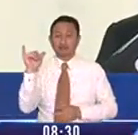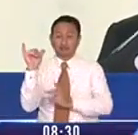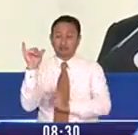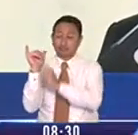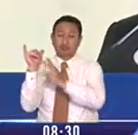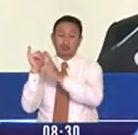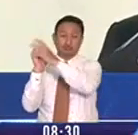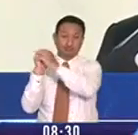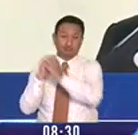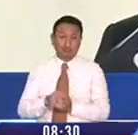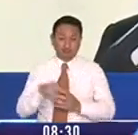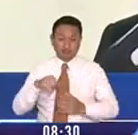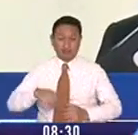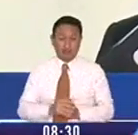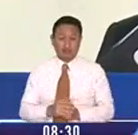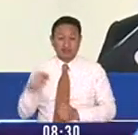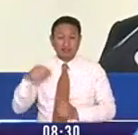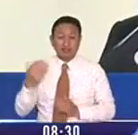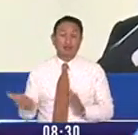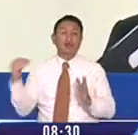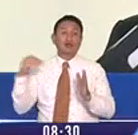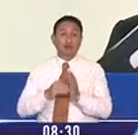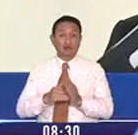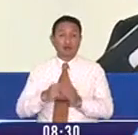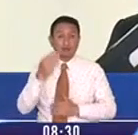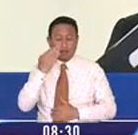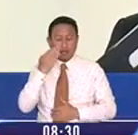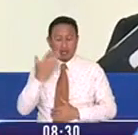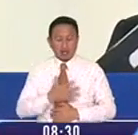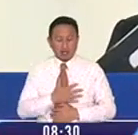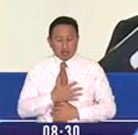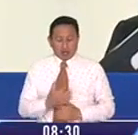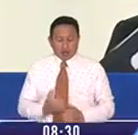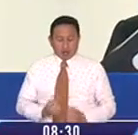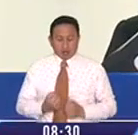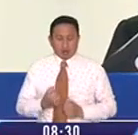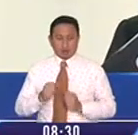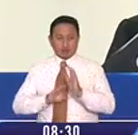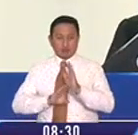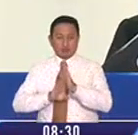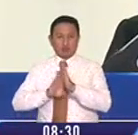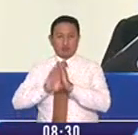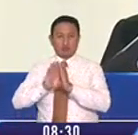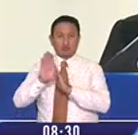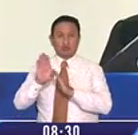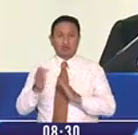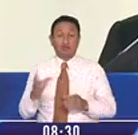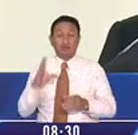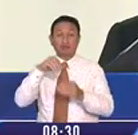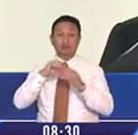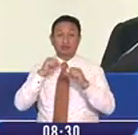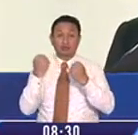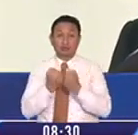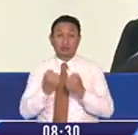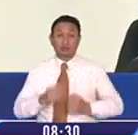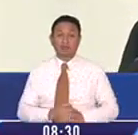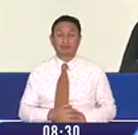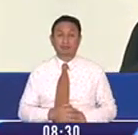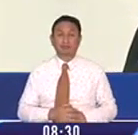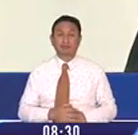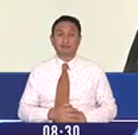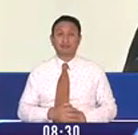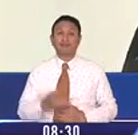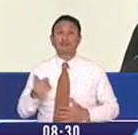ovarios, necesitas que vuelva esa madre, esa hija, a ser parte de la sociedad,